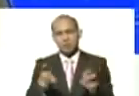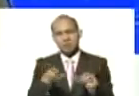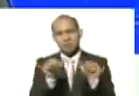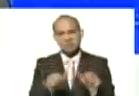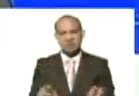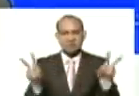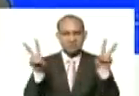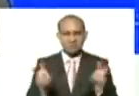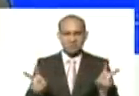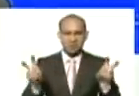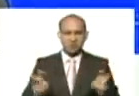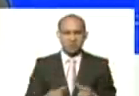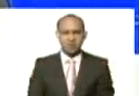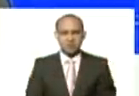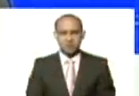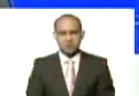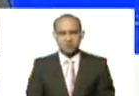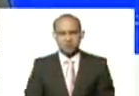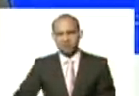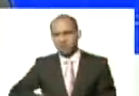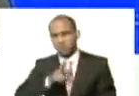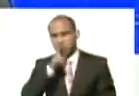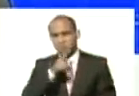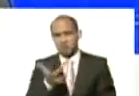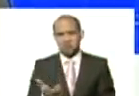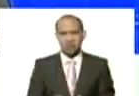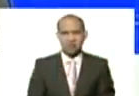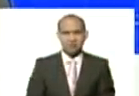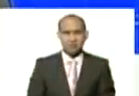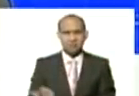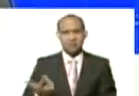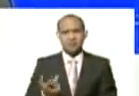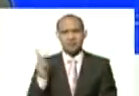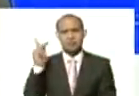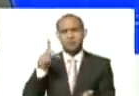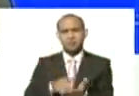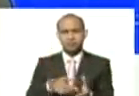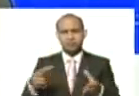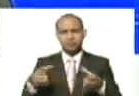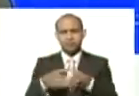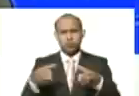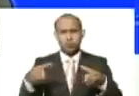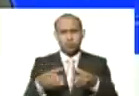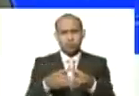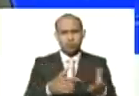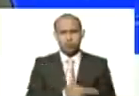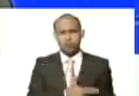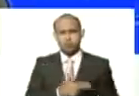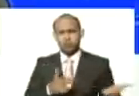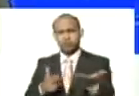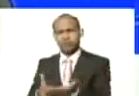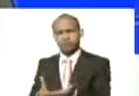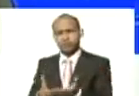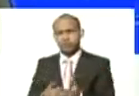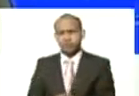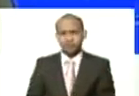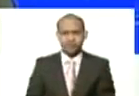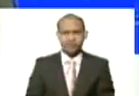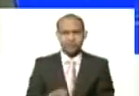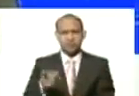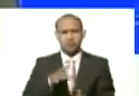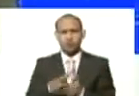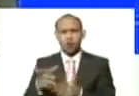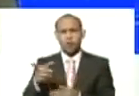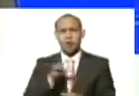refrito. Piche. De la presencia de grupos armados, de los restos de lo que queda